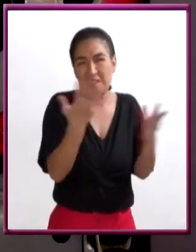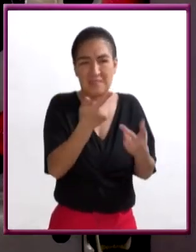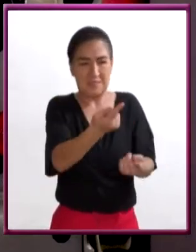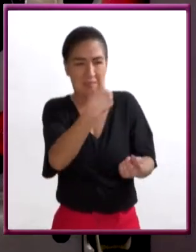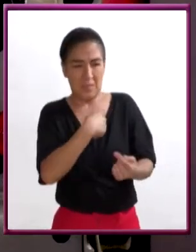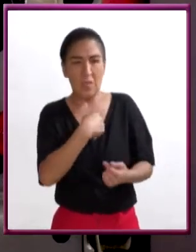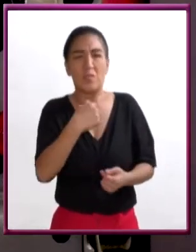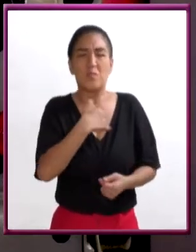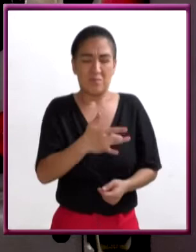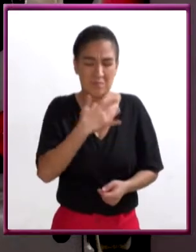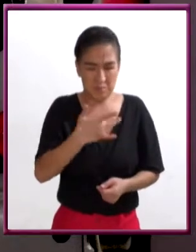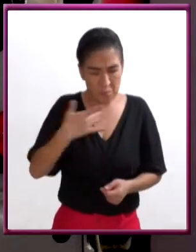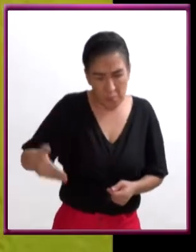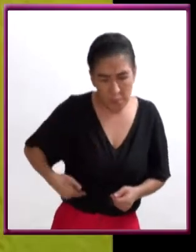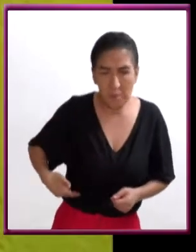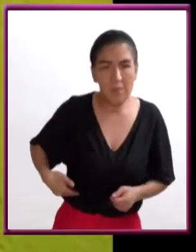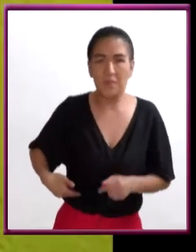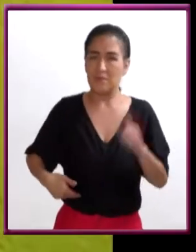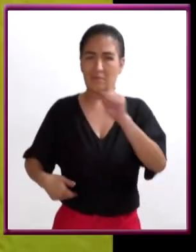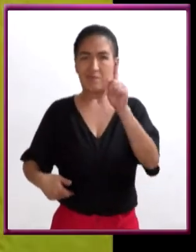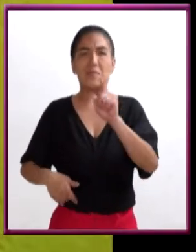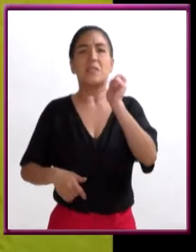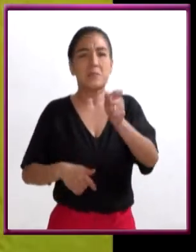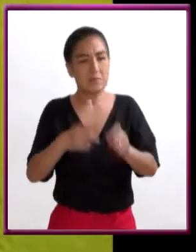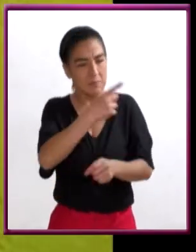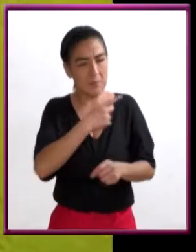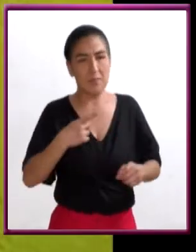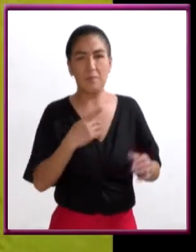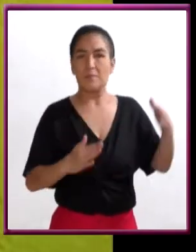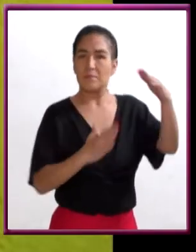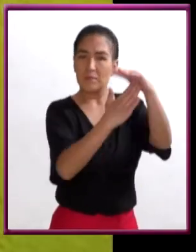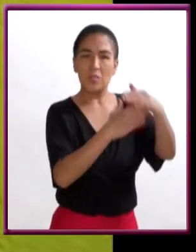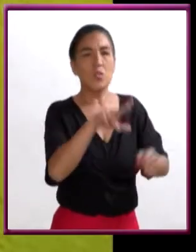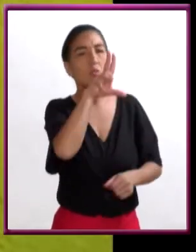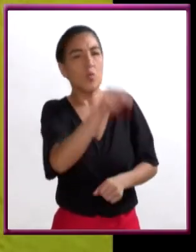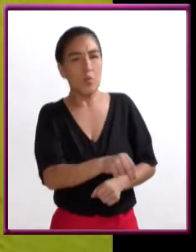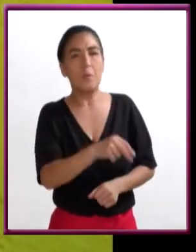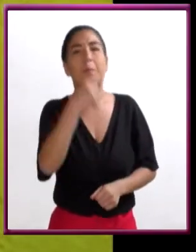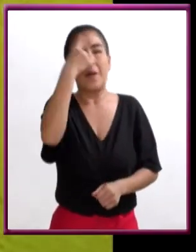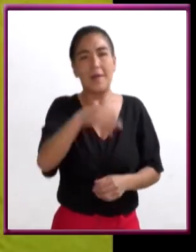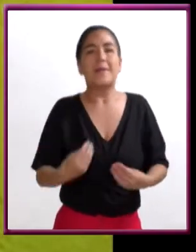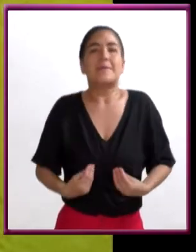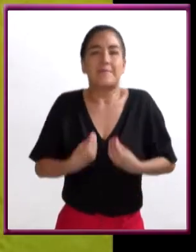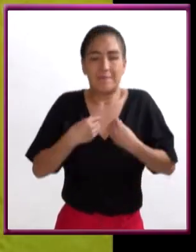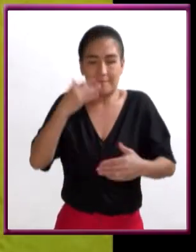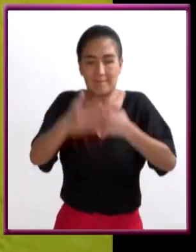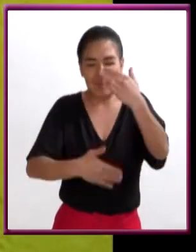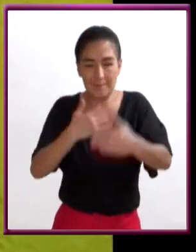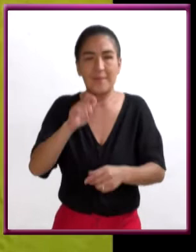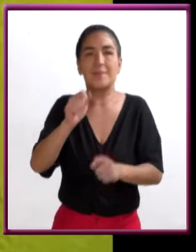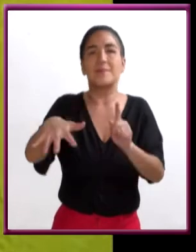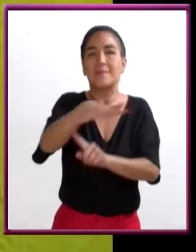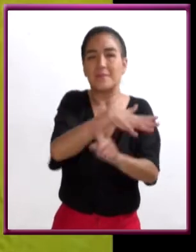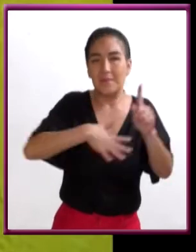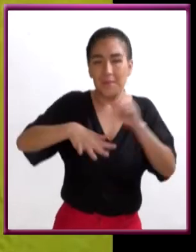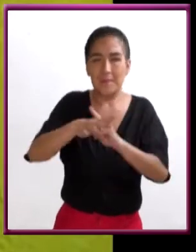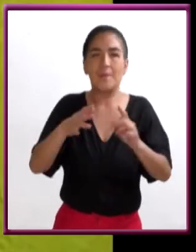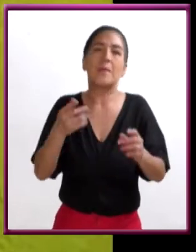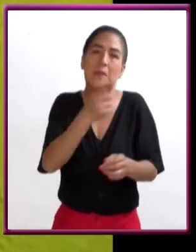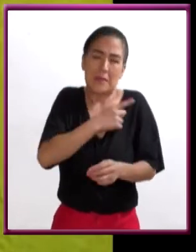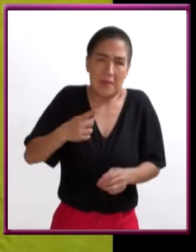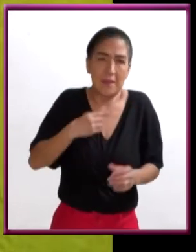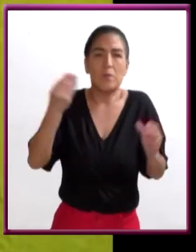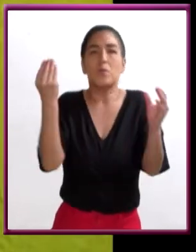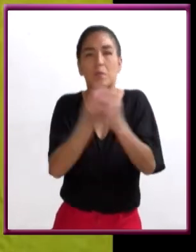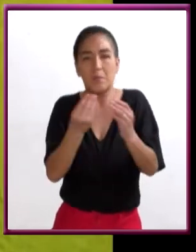nos hacen sentir culpables. Si no podemos poner límites, necesitamos formar en habilidades sociales, o sea,